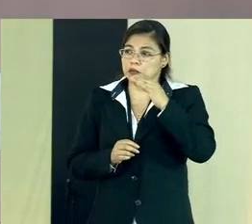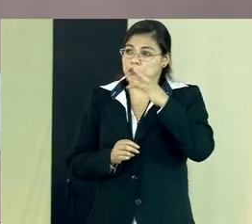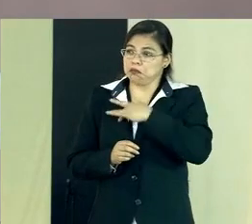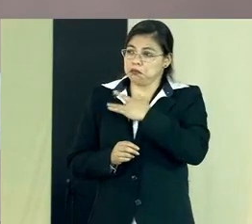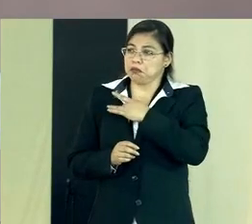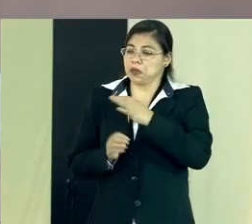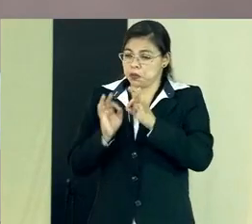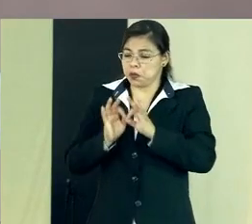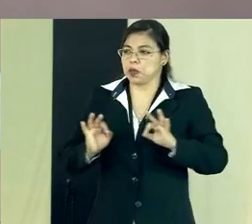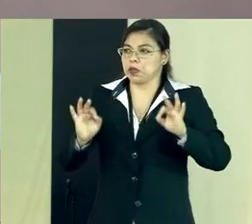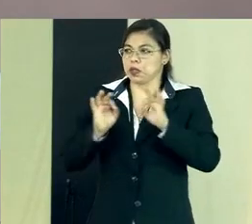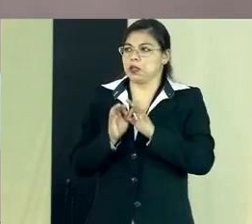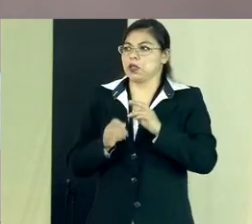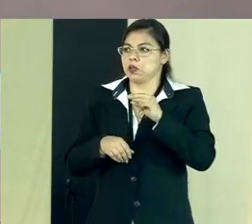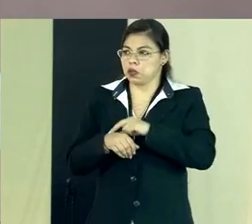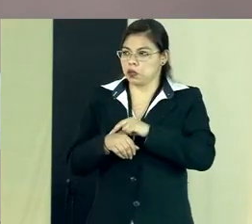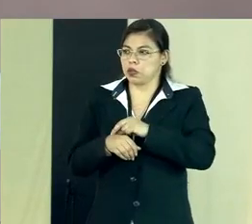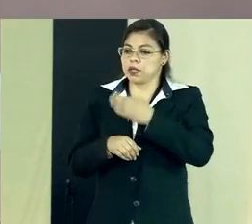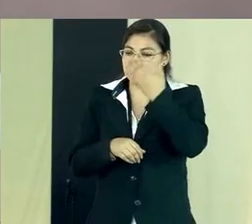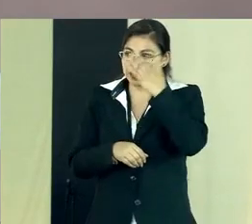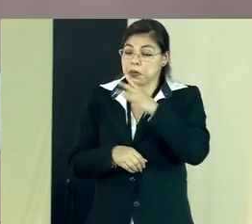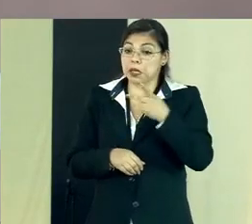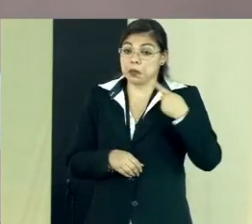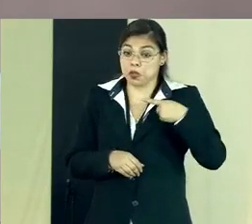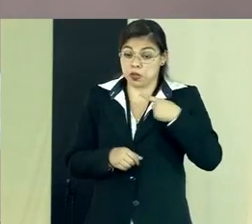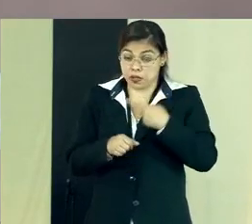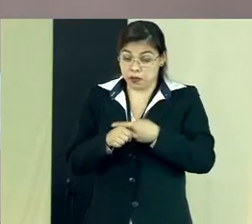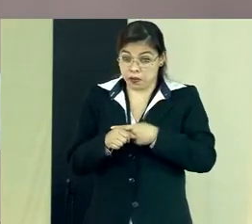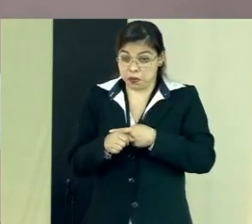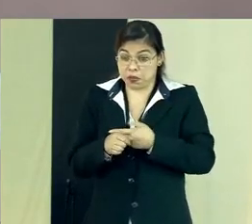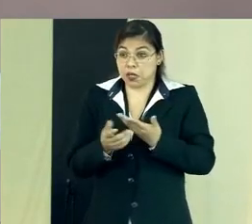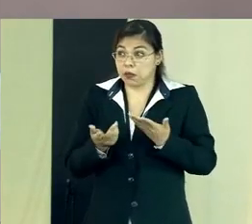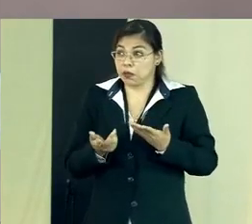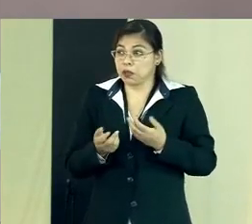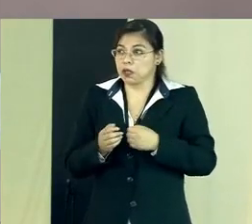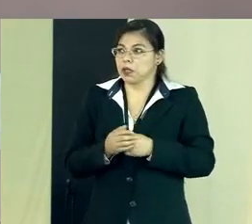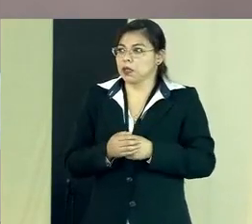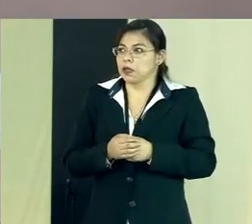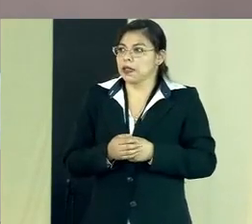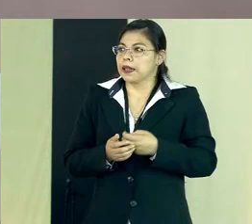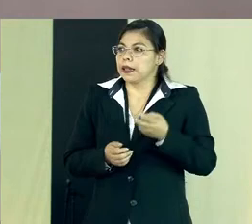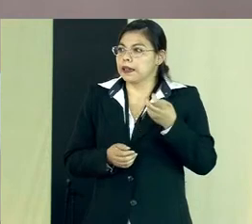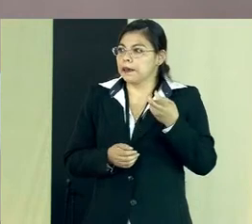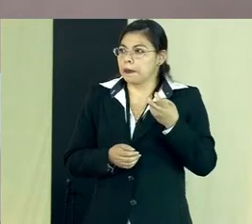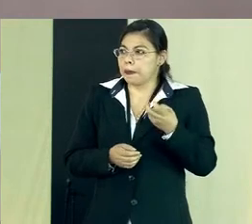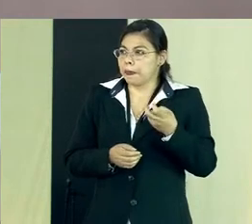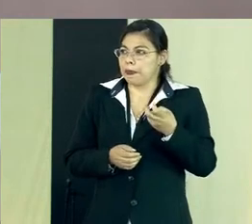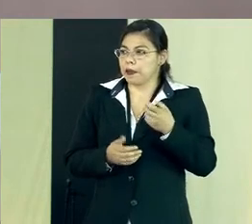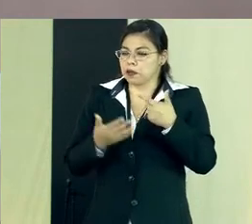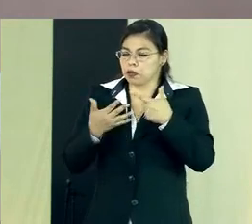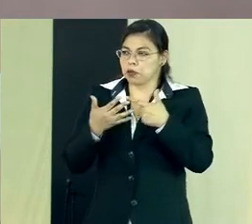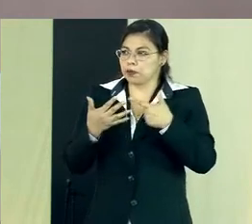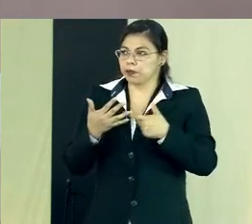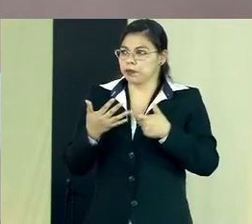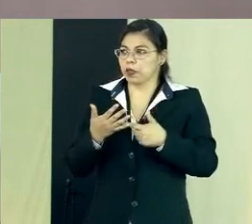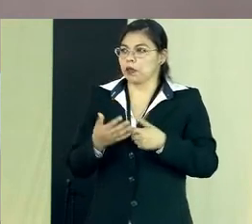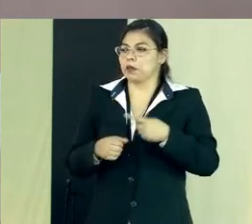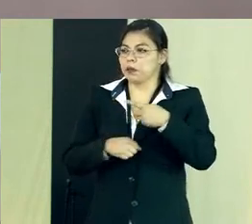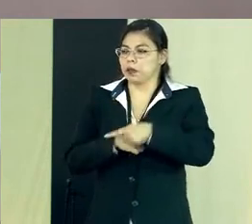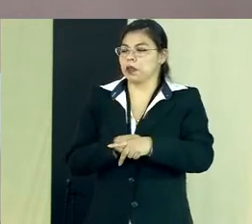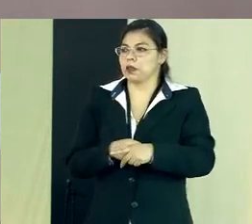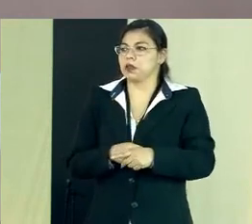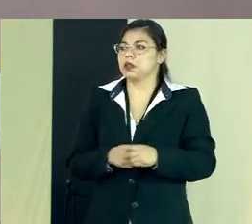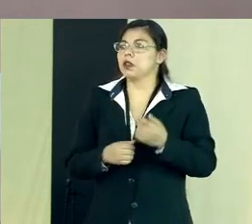médicos sepan si sus pacientes han sido expuestos a estos factores de riesgo y también que